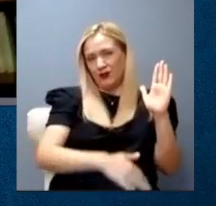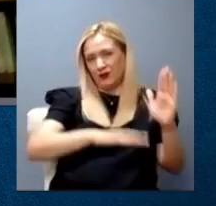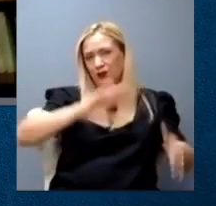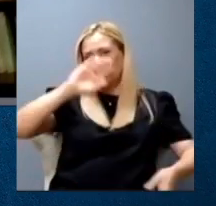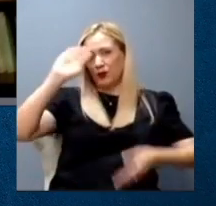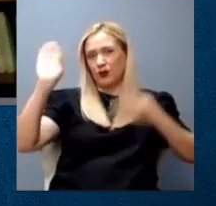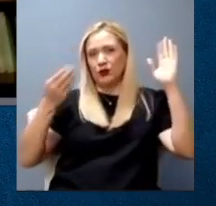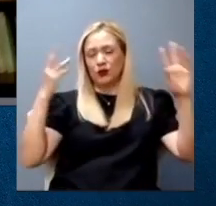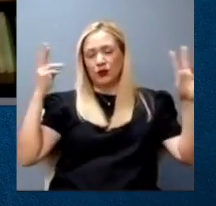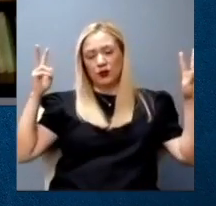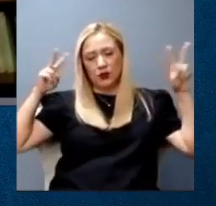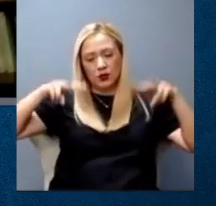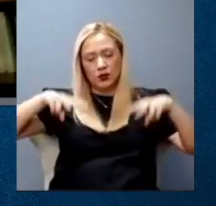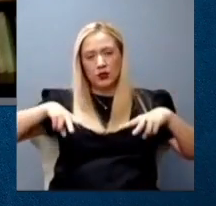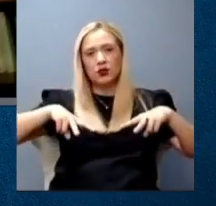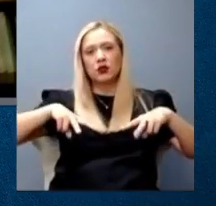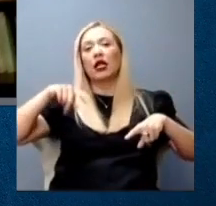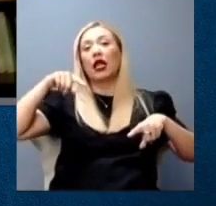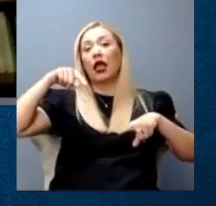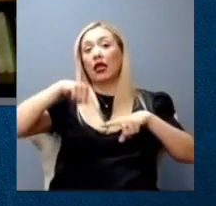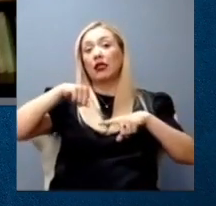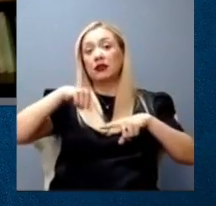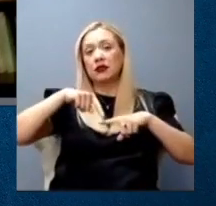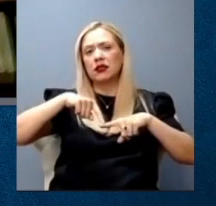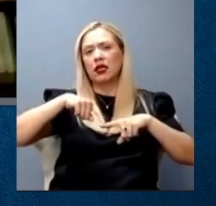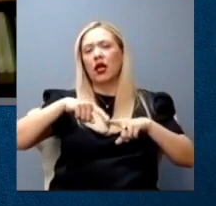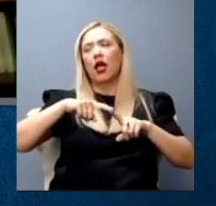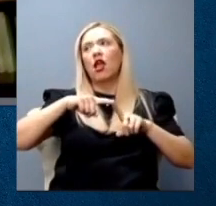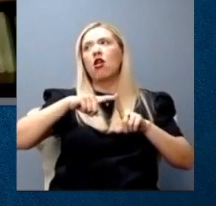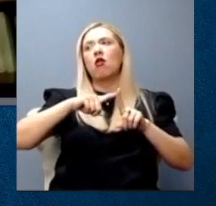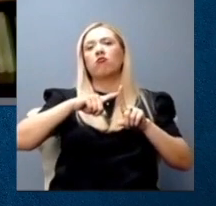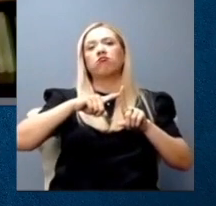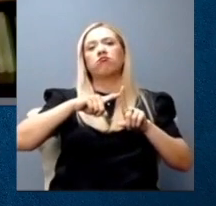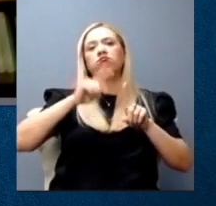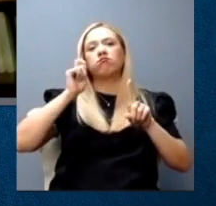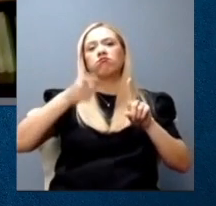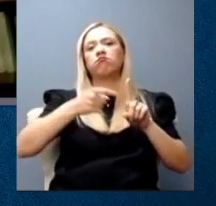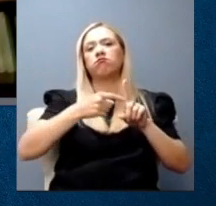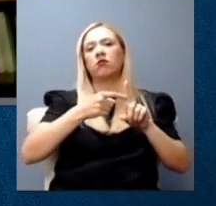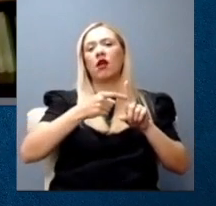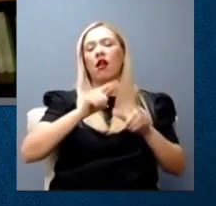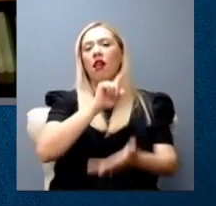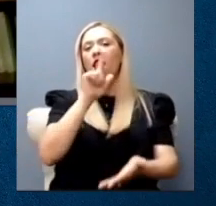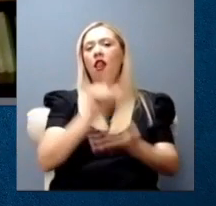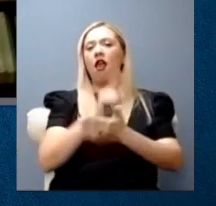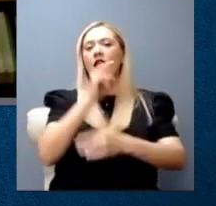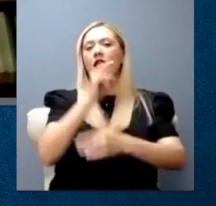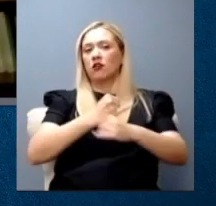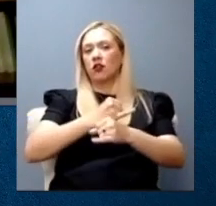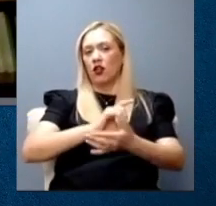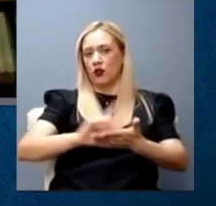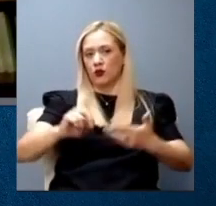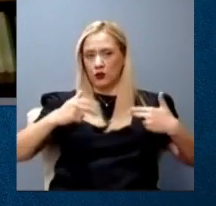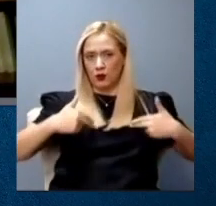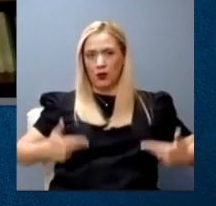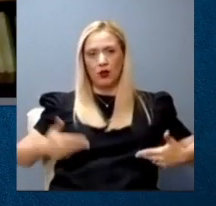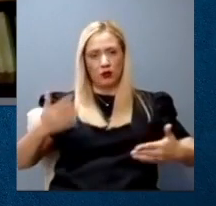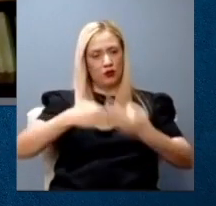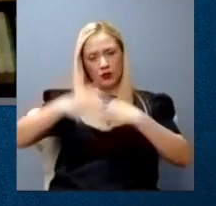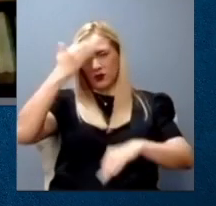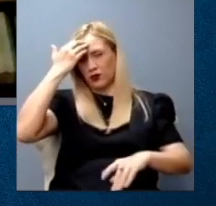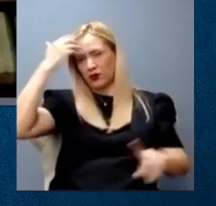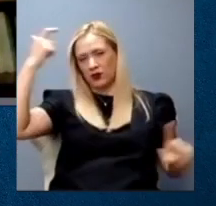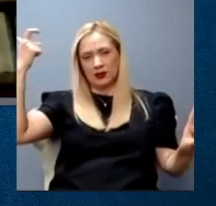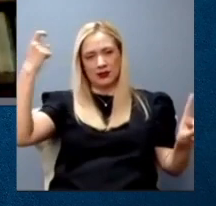es cómo se desarrolla lo que hoy conocemos como Derecho Internacional de los Derechos Humanos. Vale decir, a partir